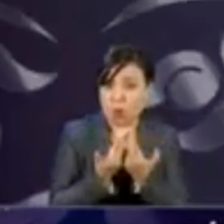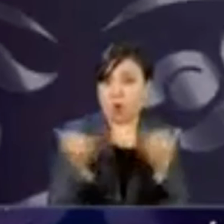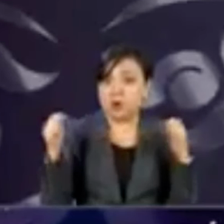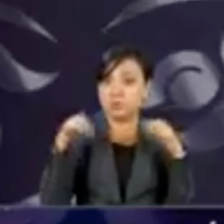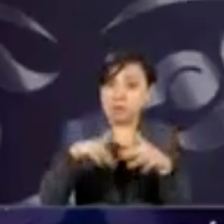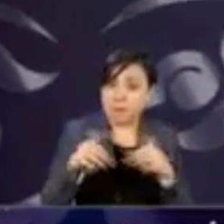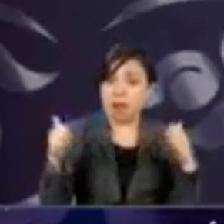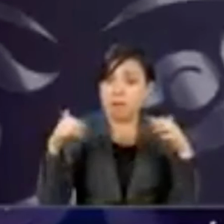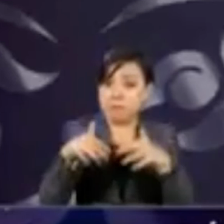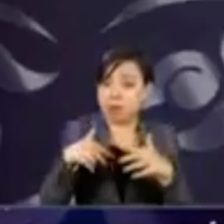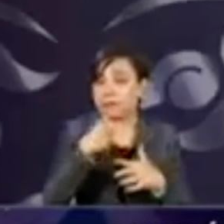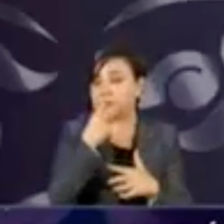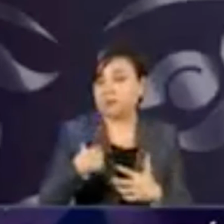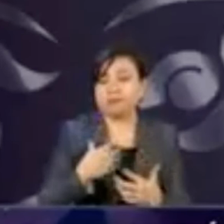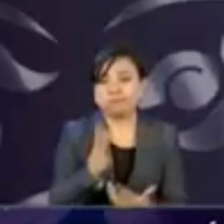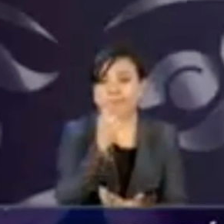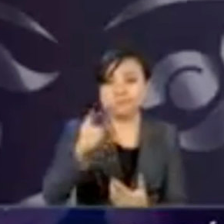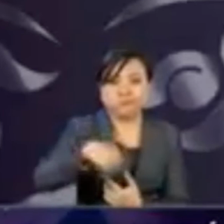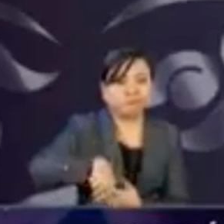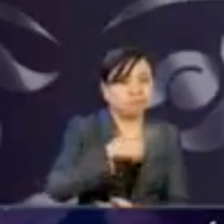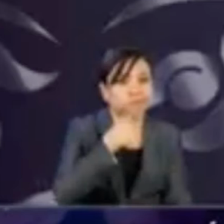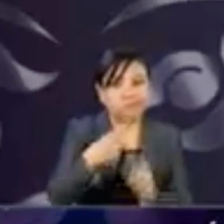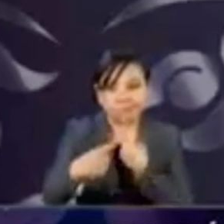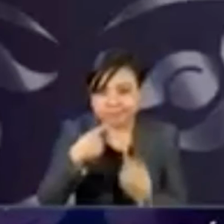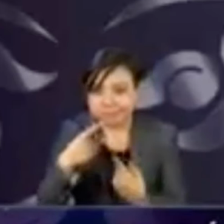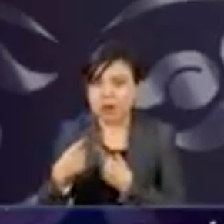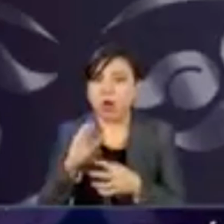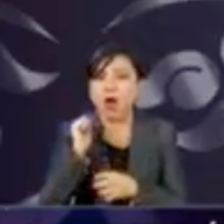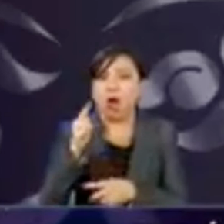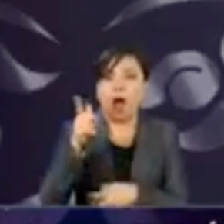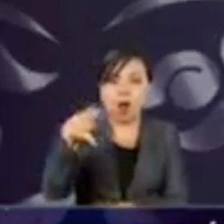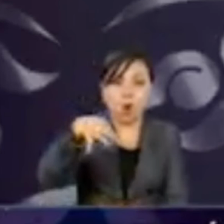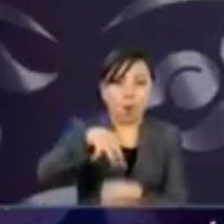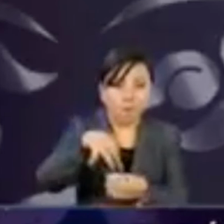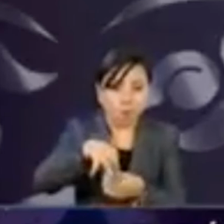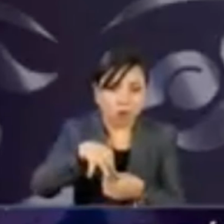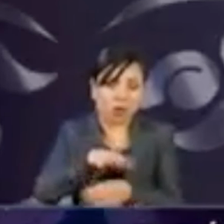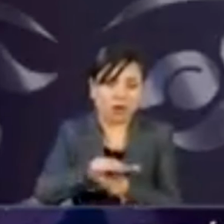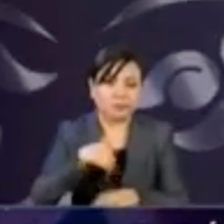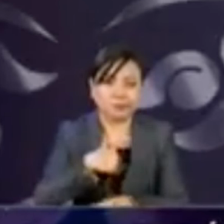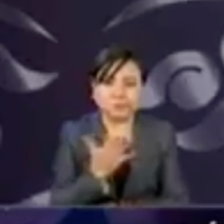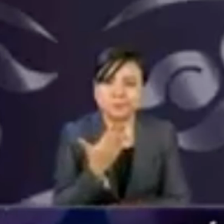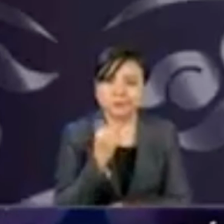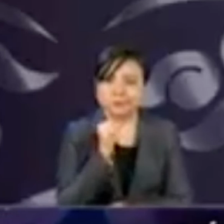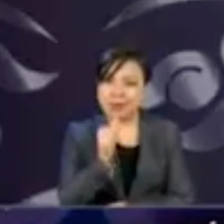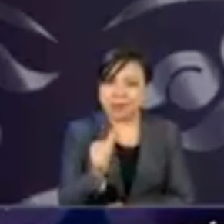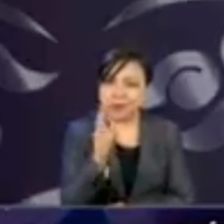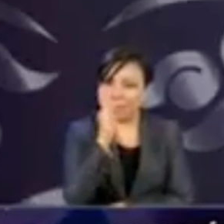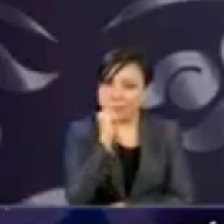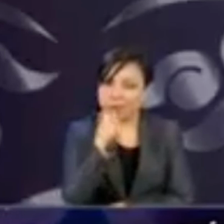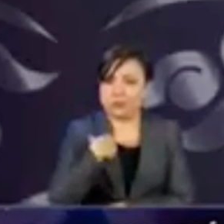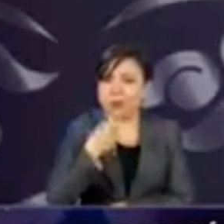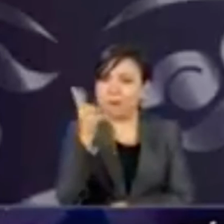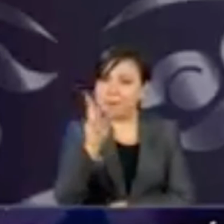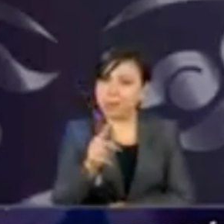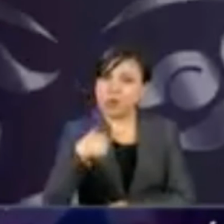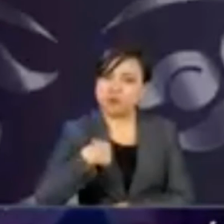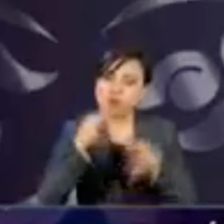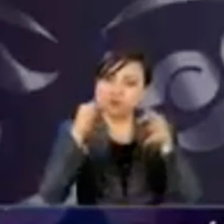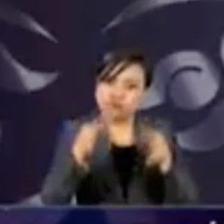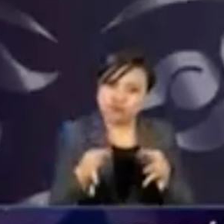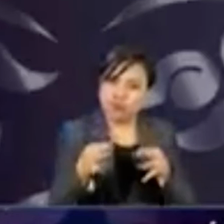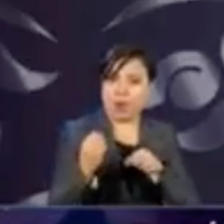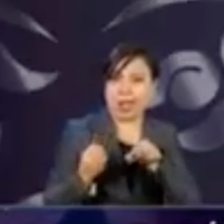ningún tipo de discusión ni votación esto como veracruzano que soy me recuerda un poco